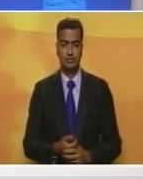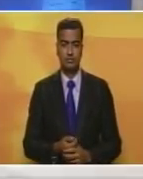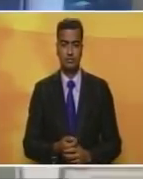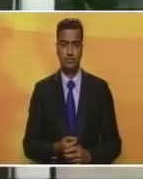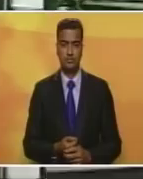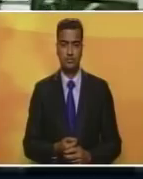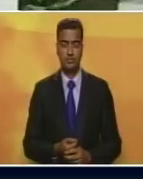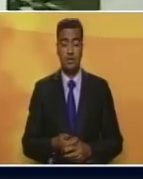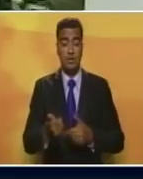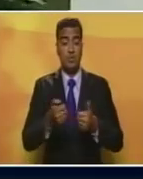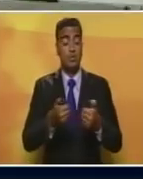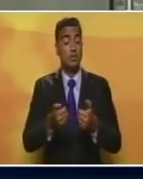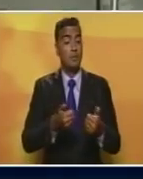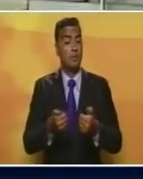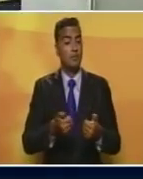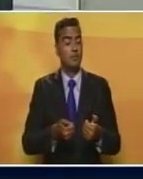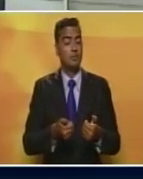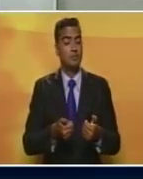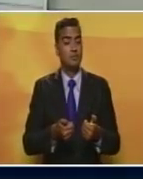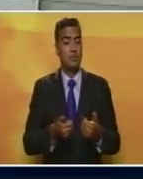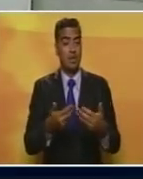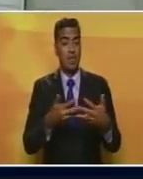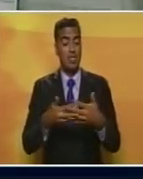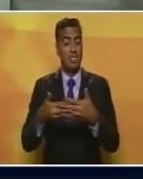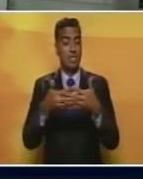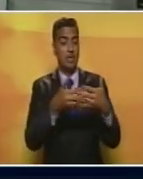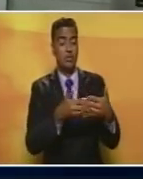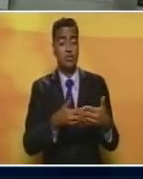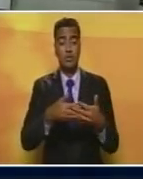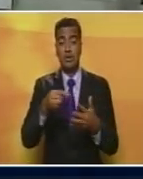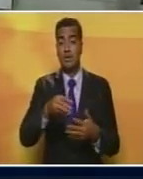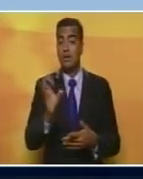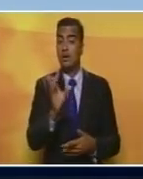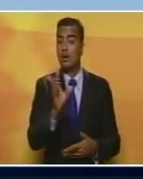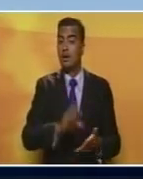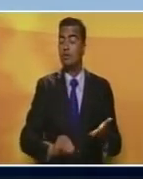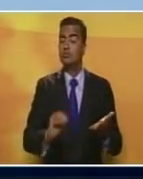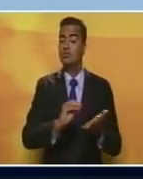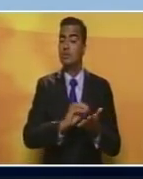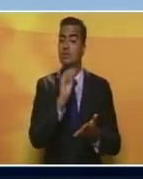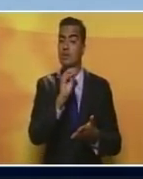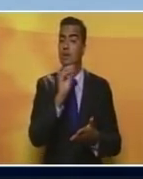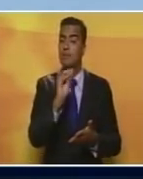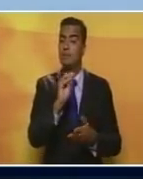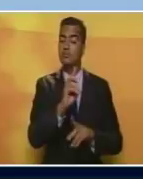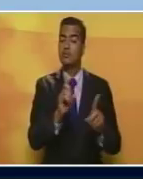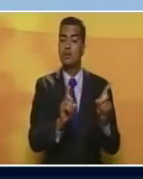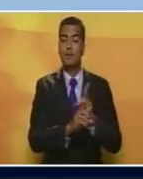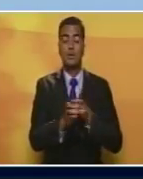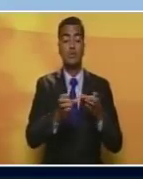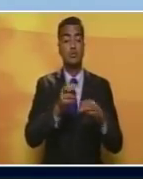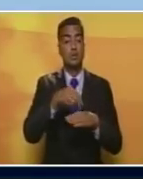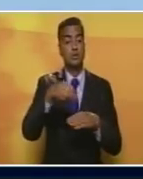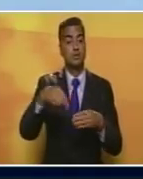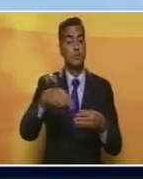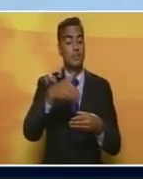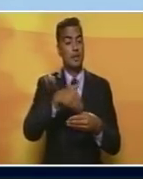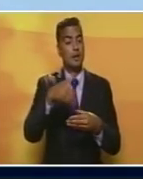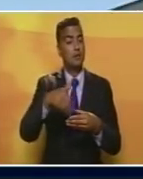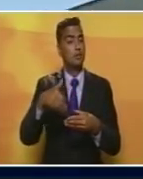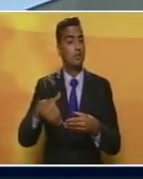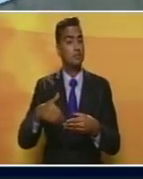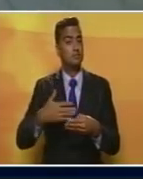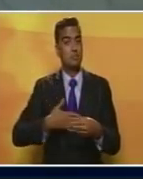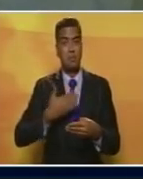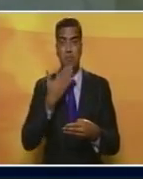El gobierno de los Estados Unidos aseguró que cree en un diálogo genuino, de modo que espera que el gobierno venezolano recapacite en cuanto a las condiciones